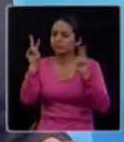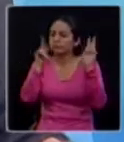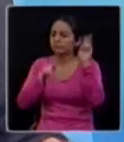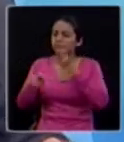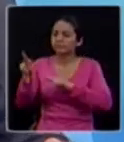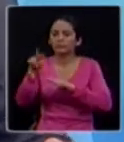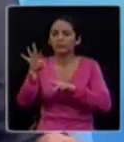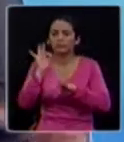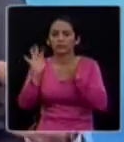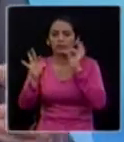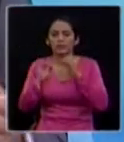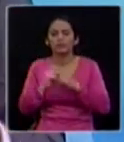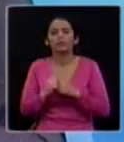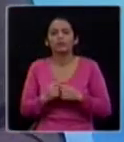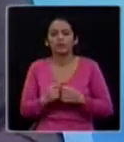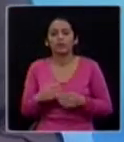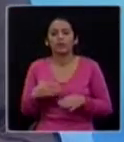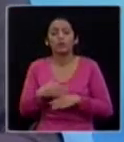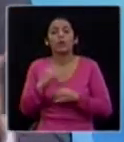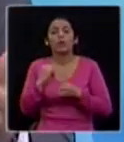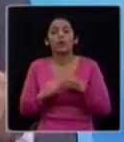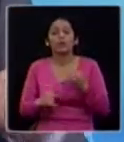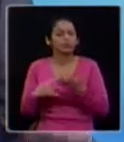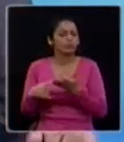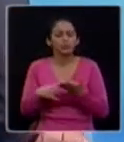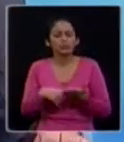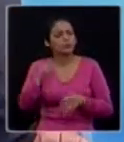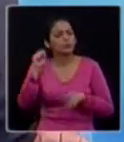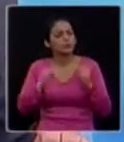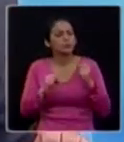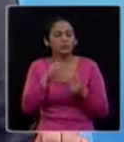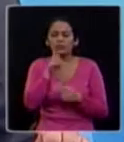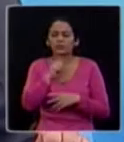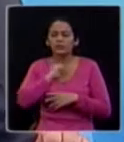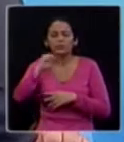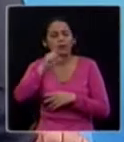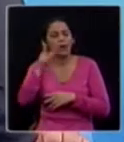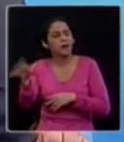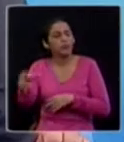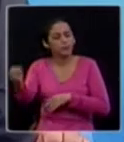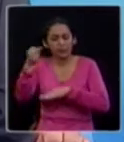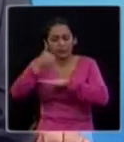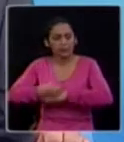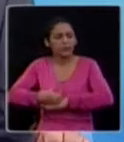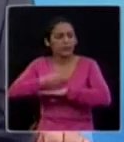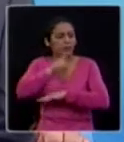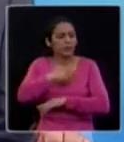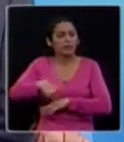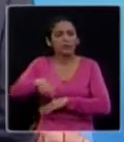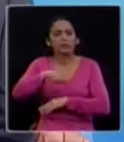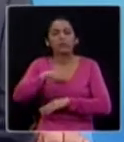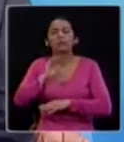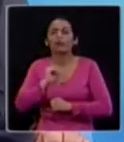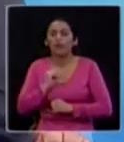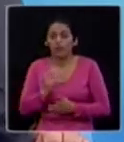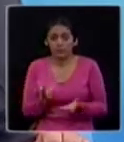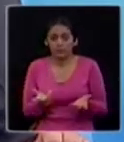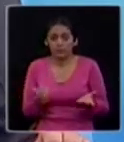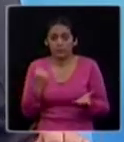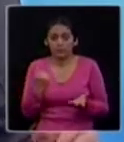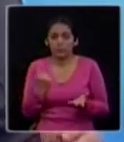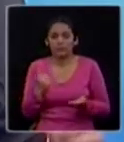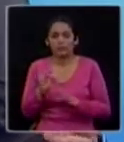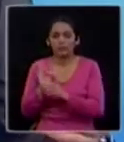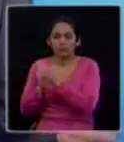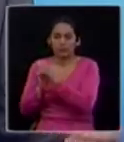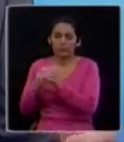de escrutinio público. Es decir, lo fundamental, lo que hace el Consejo de Participación Ciudadana es que la ciudadanía participe en los diferentes procesos,